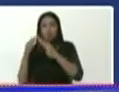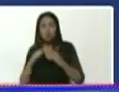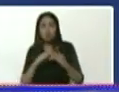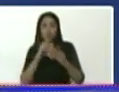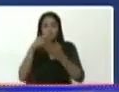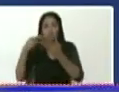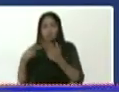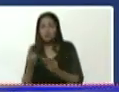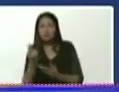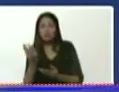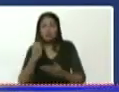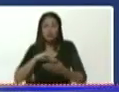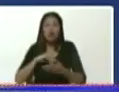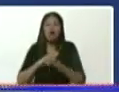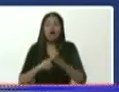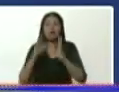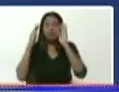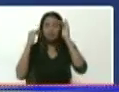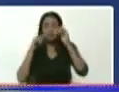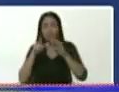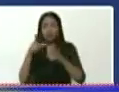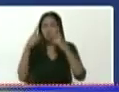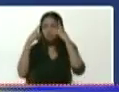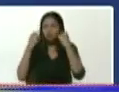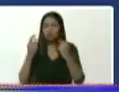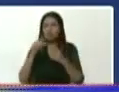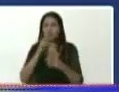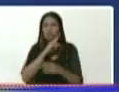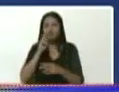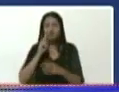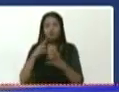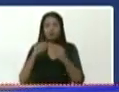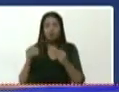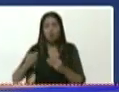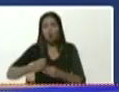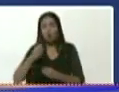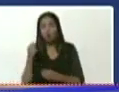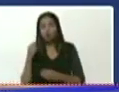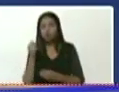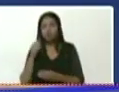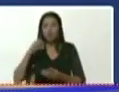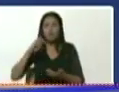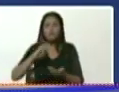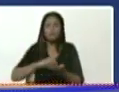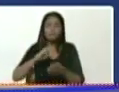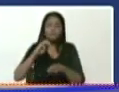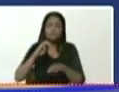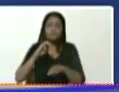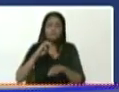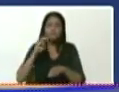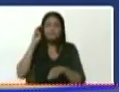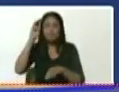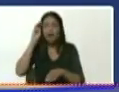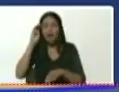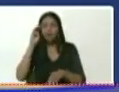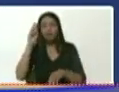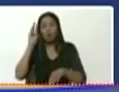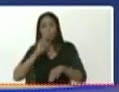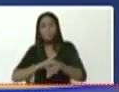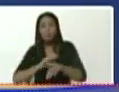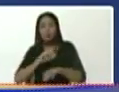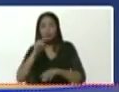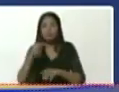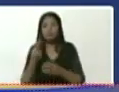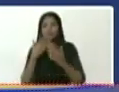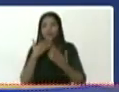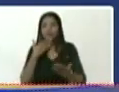los refugios, también se atiendan a estos profesionales. En nombre de todos los policías, maestros y médicos de Miranda, agradecerle. Efectivamente,